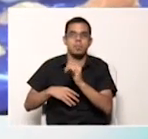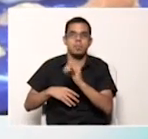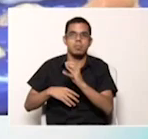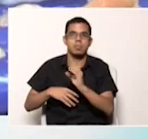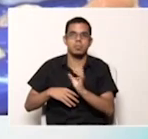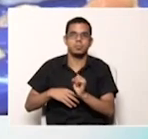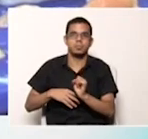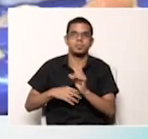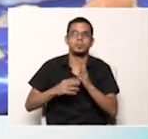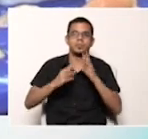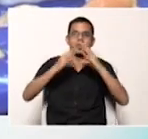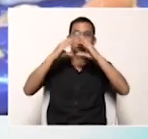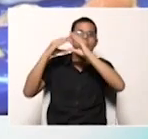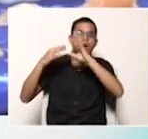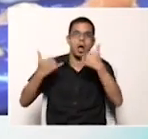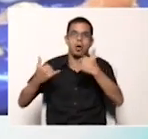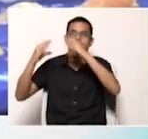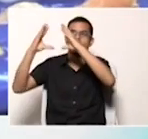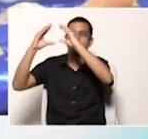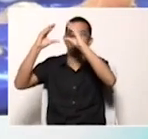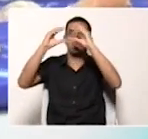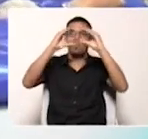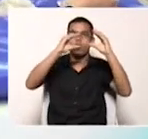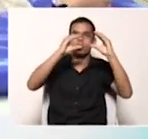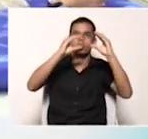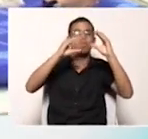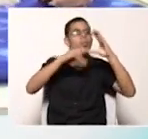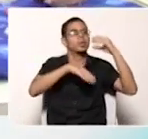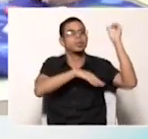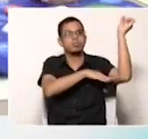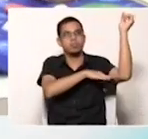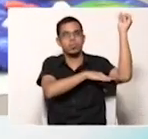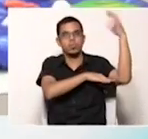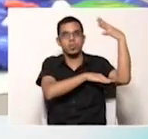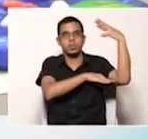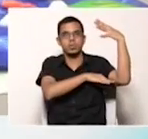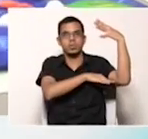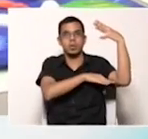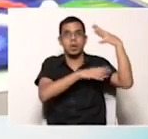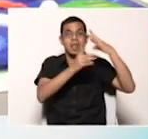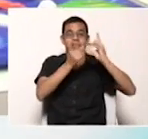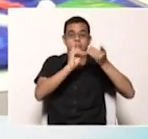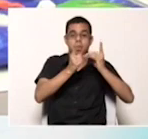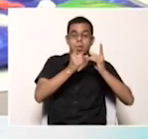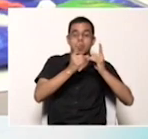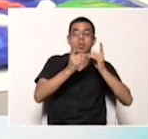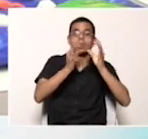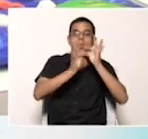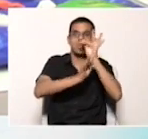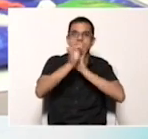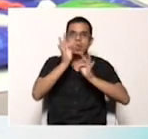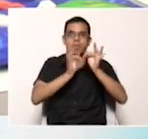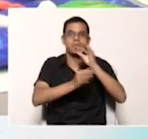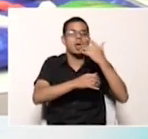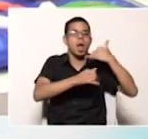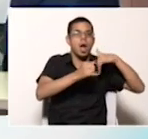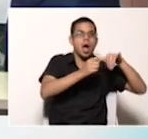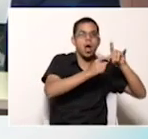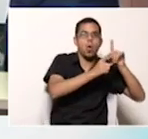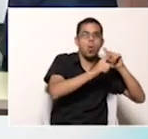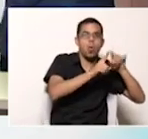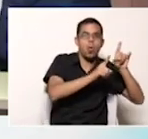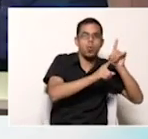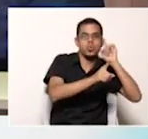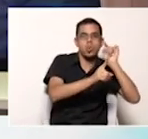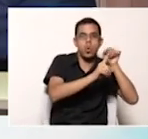nubes y nuestro amigo el sol, el cual desde un punto de vista físico tiene otra connotación. ¿Verdad,